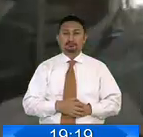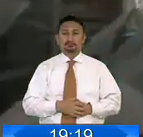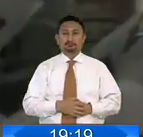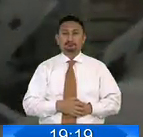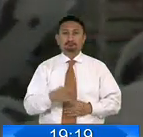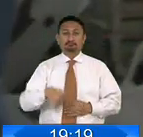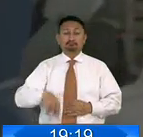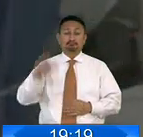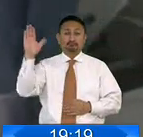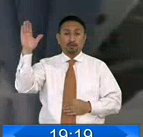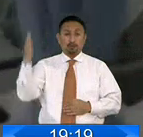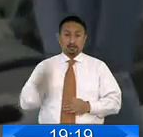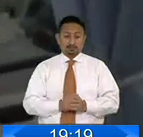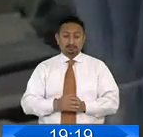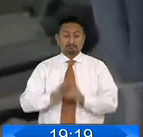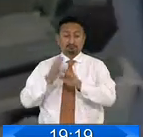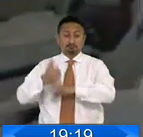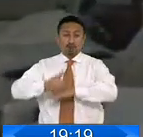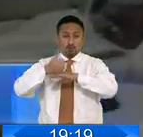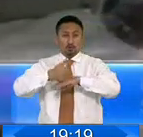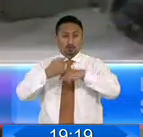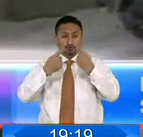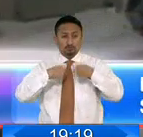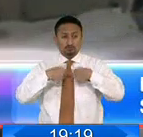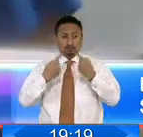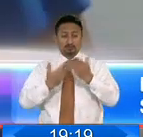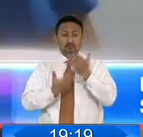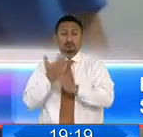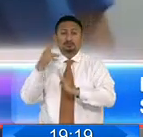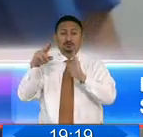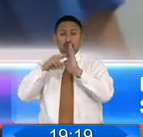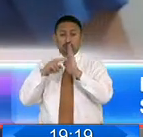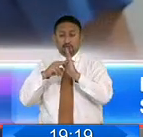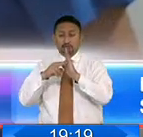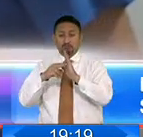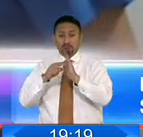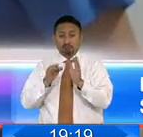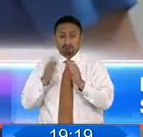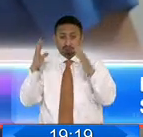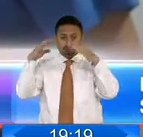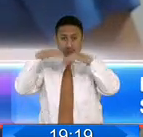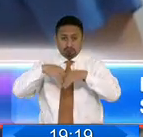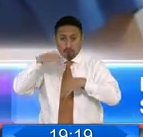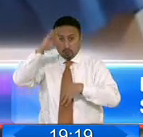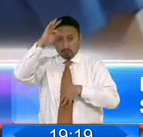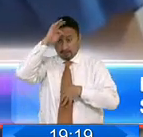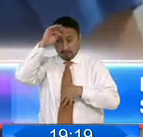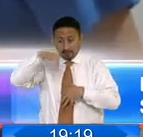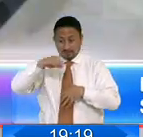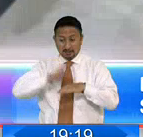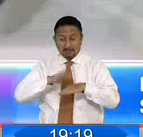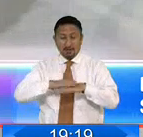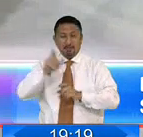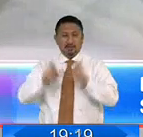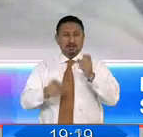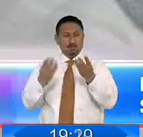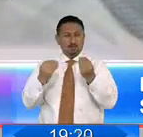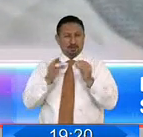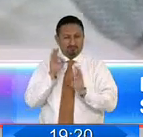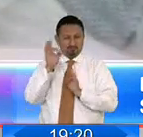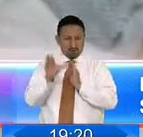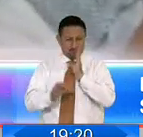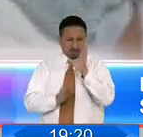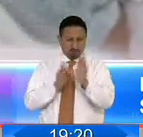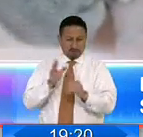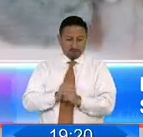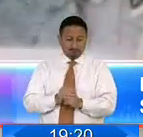en brasil varias autoridades anunciaron nuevas medidas para evitar el colapso sanitario ante el repunte de casos de kobe 19 solo